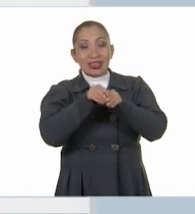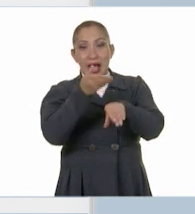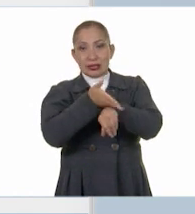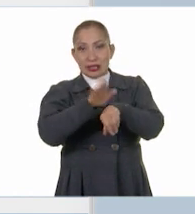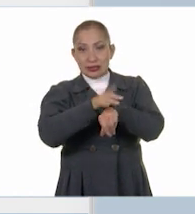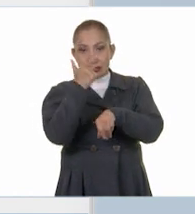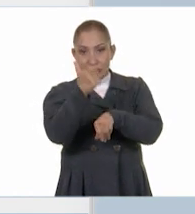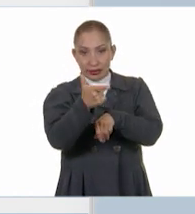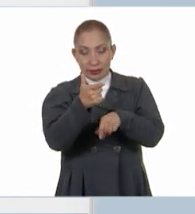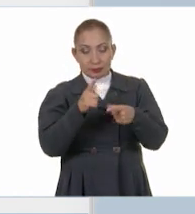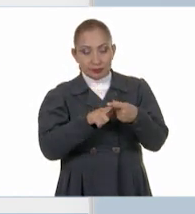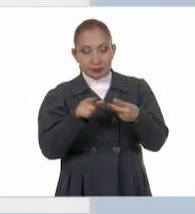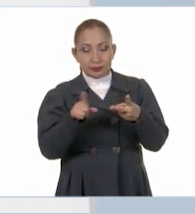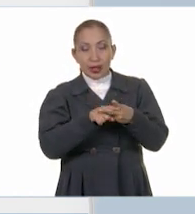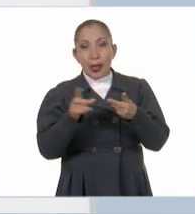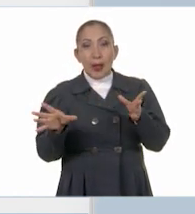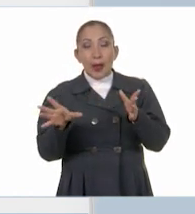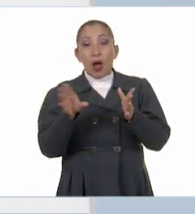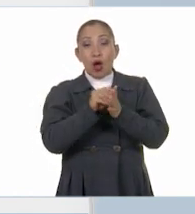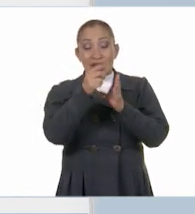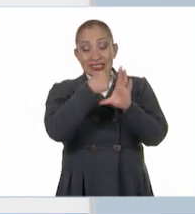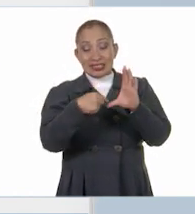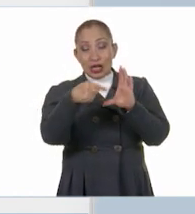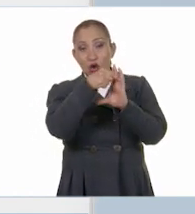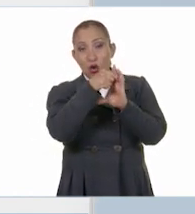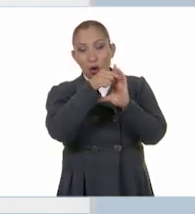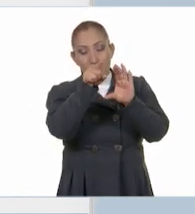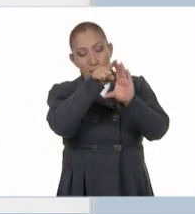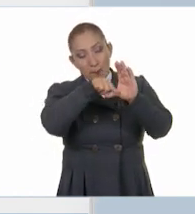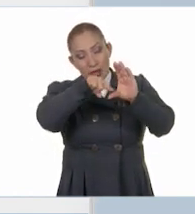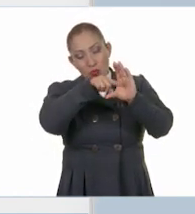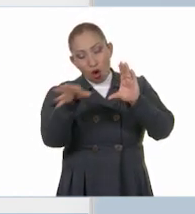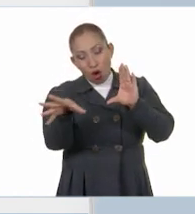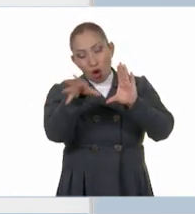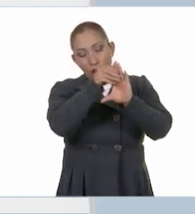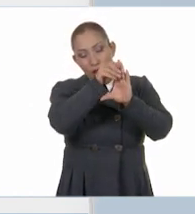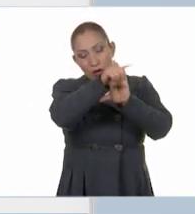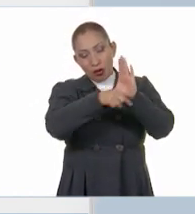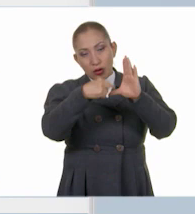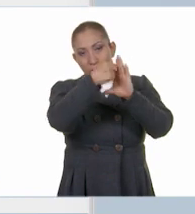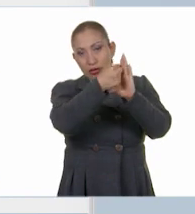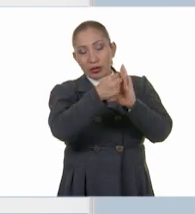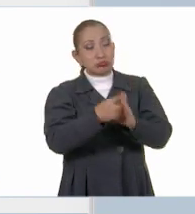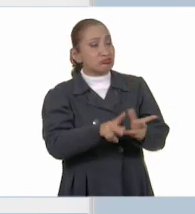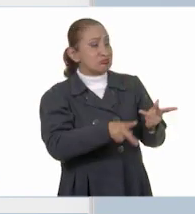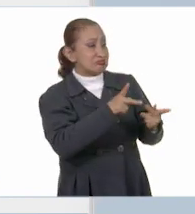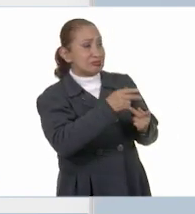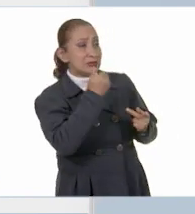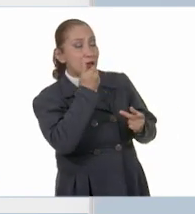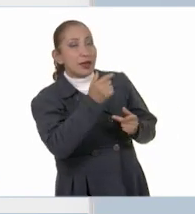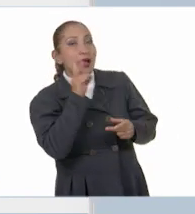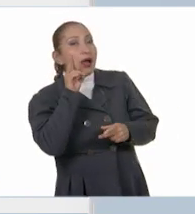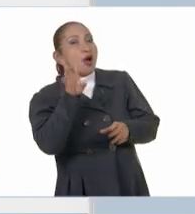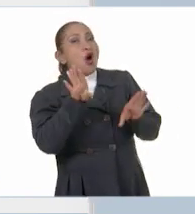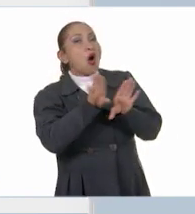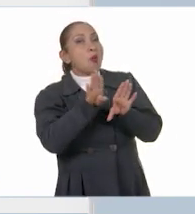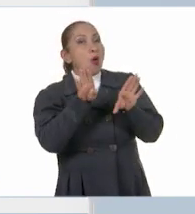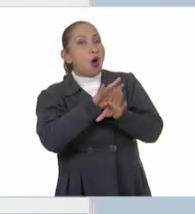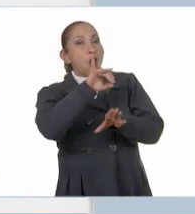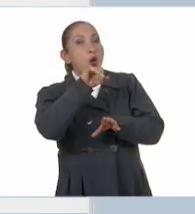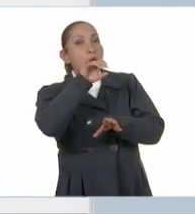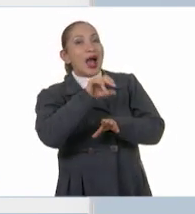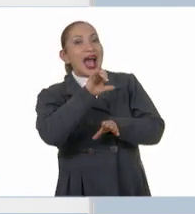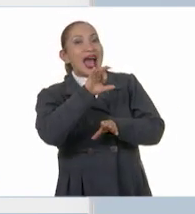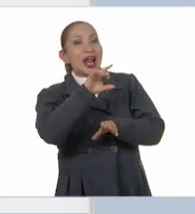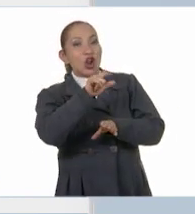7, pega el otro círculo en el hueco. Eso está perfecto, muchachos. Y ya vimos cómo Juan Carlos